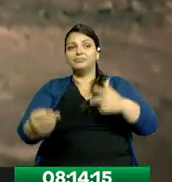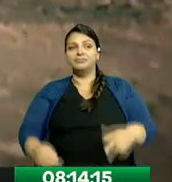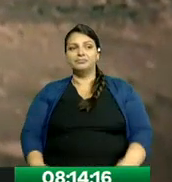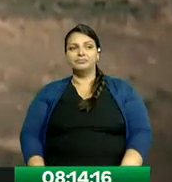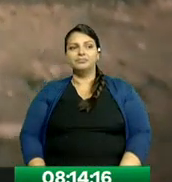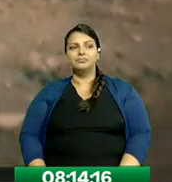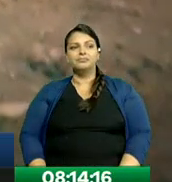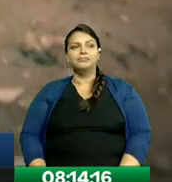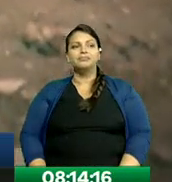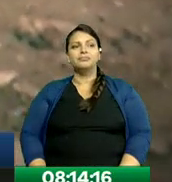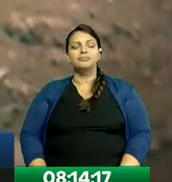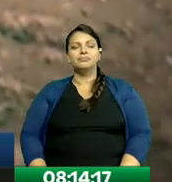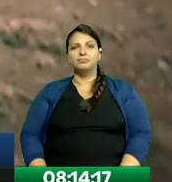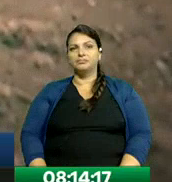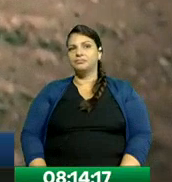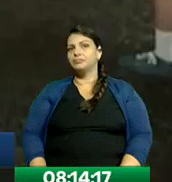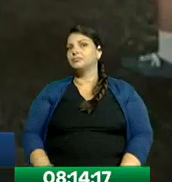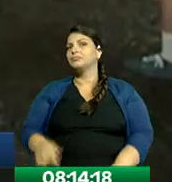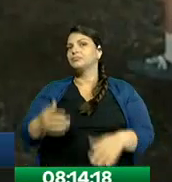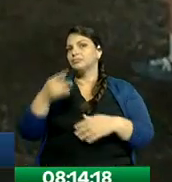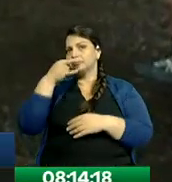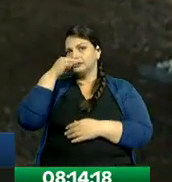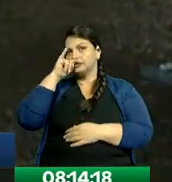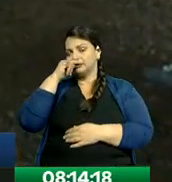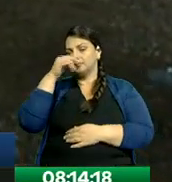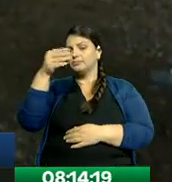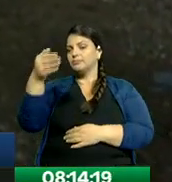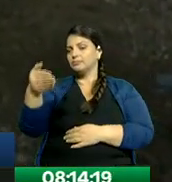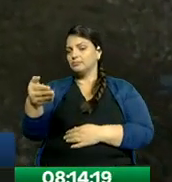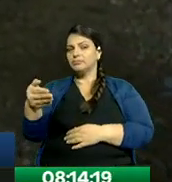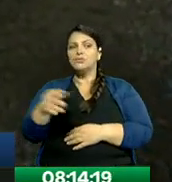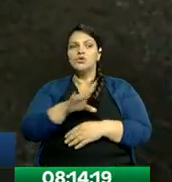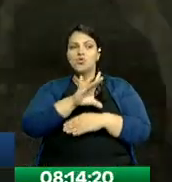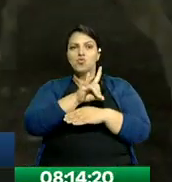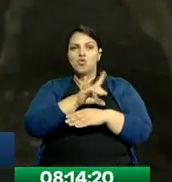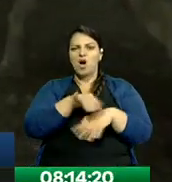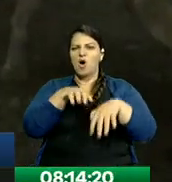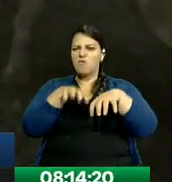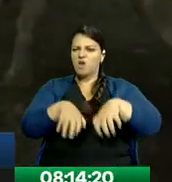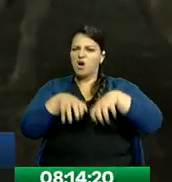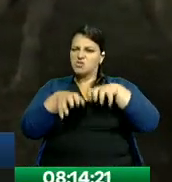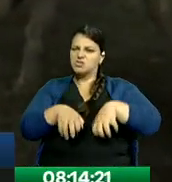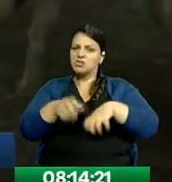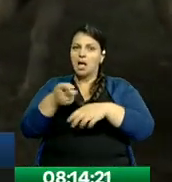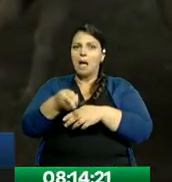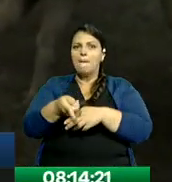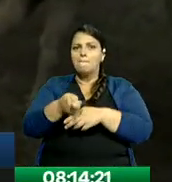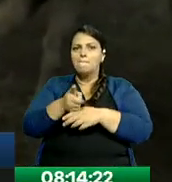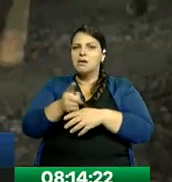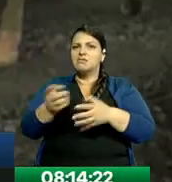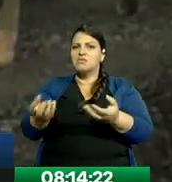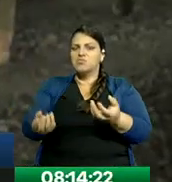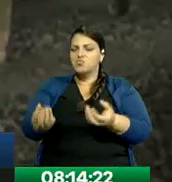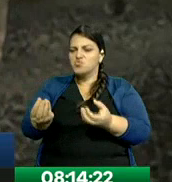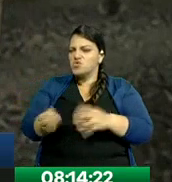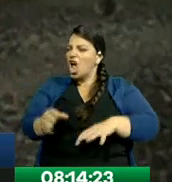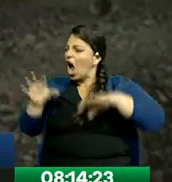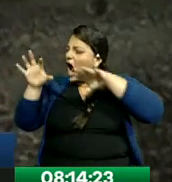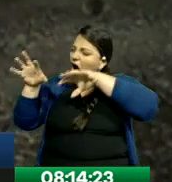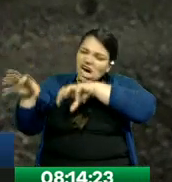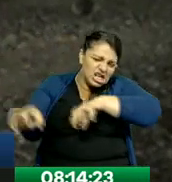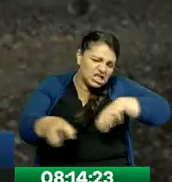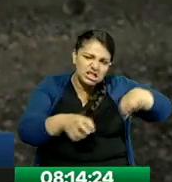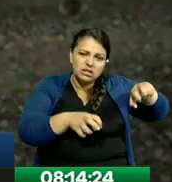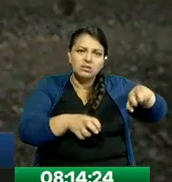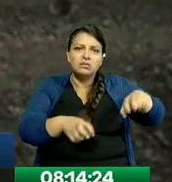Y más adelante, perro atacó a un niño y le arrancó parte de sus genitales. Esto y más se los